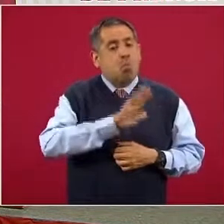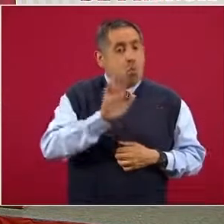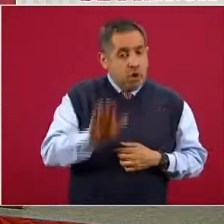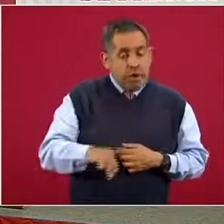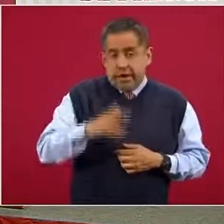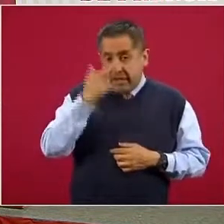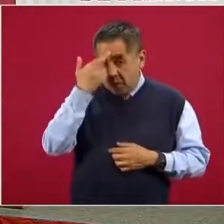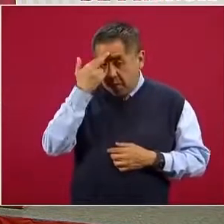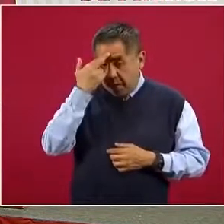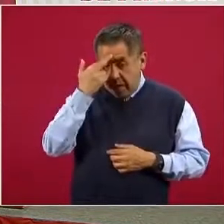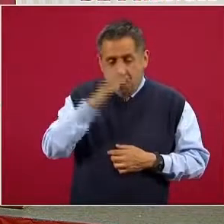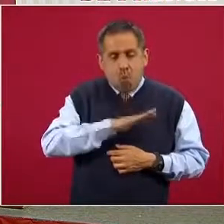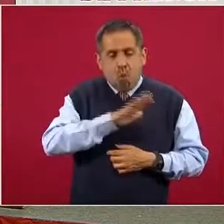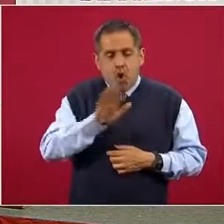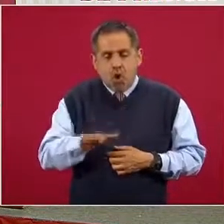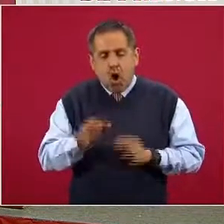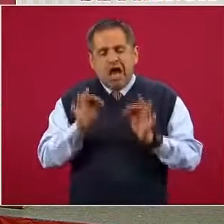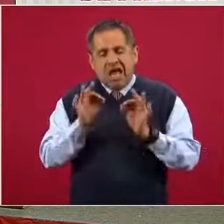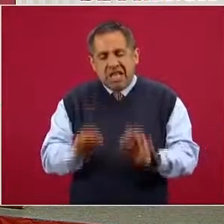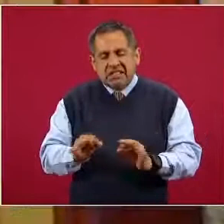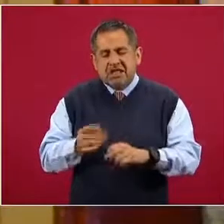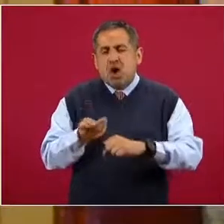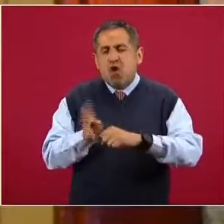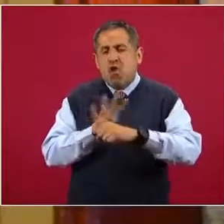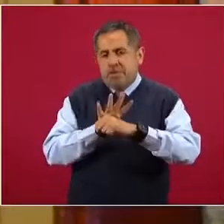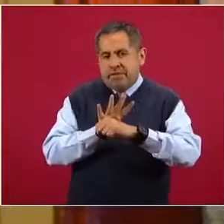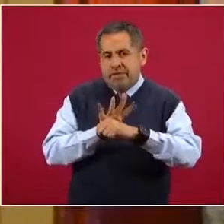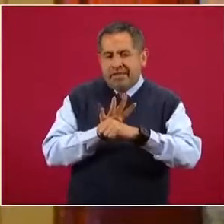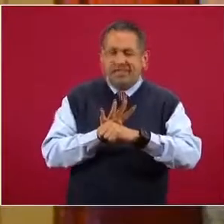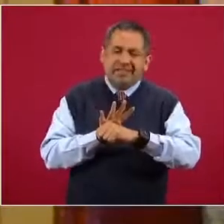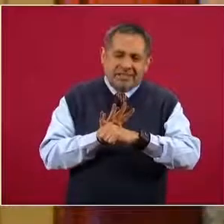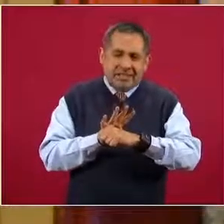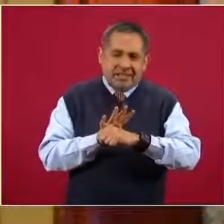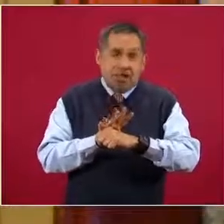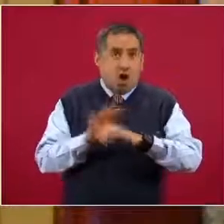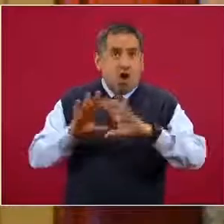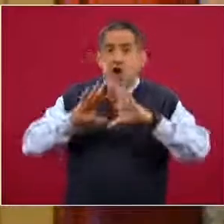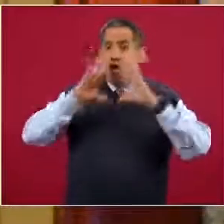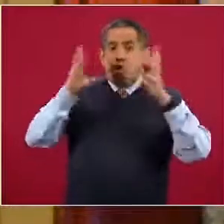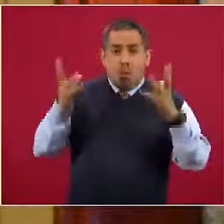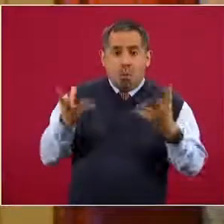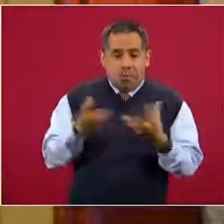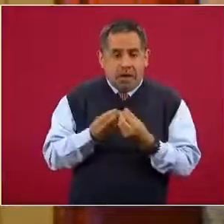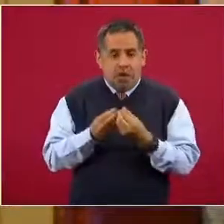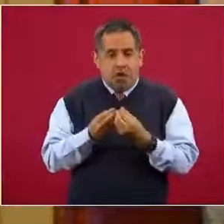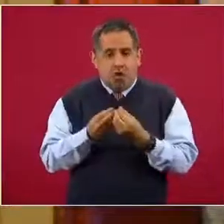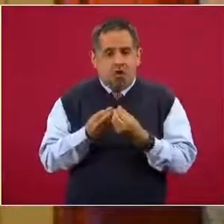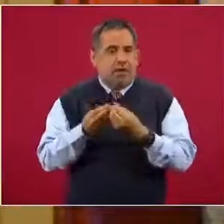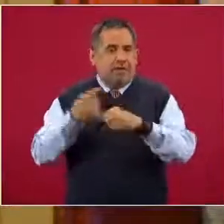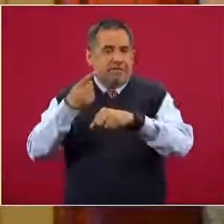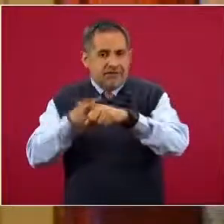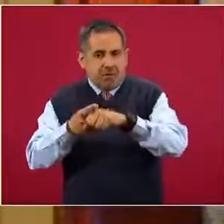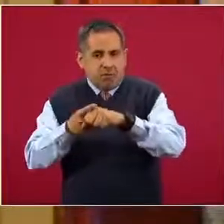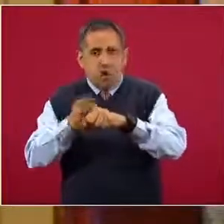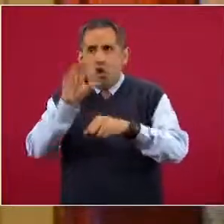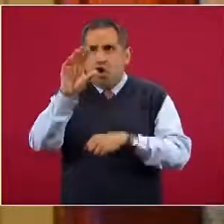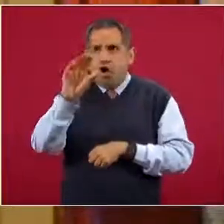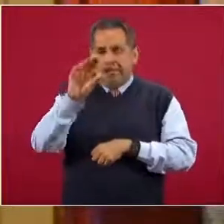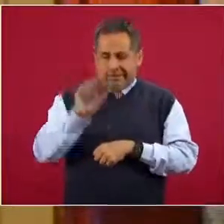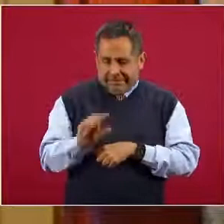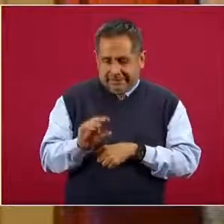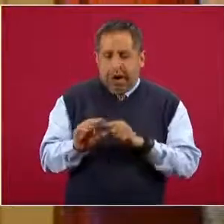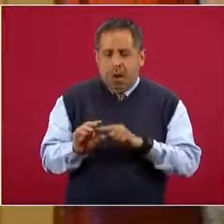defunciones confirmadas son un subgrupo del total de casos confirmados, es decir, dentro del total de